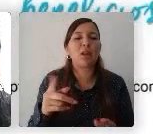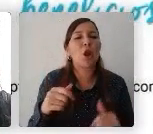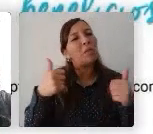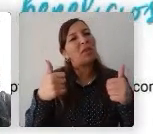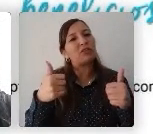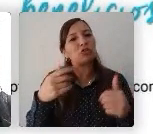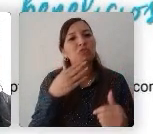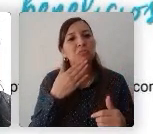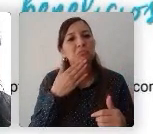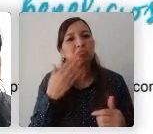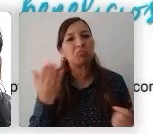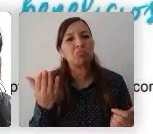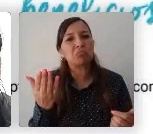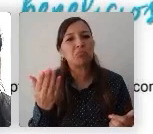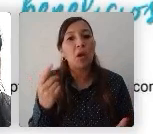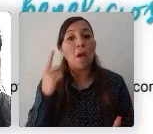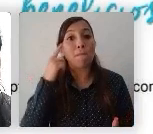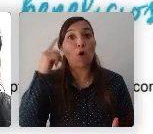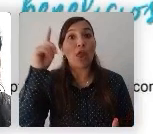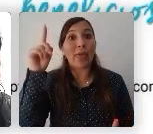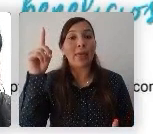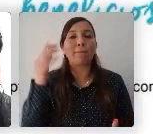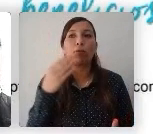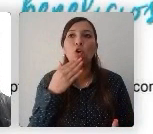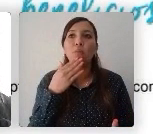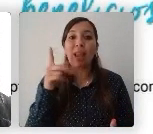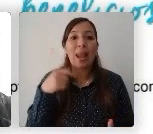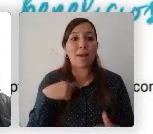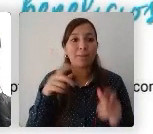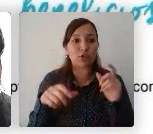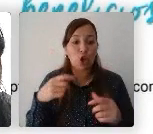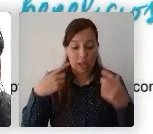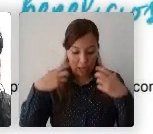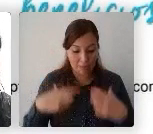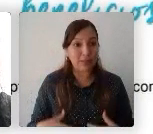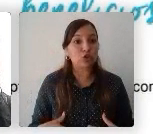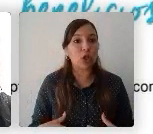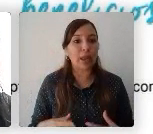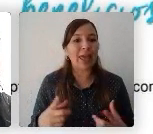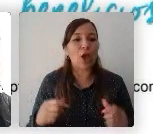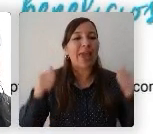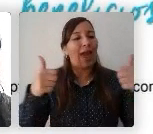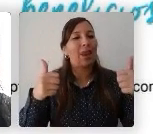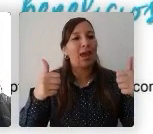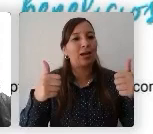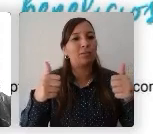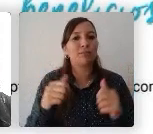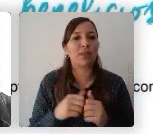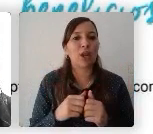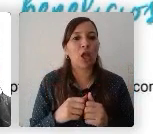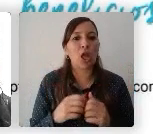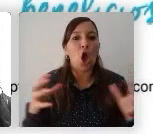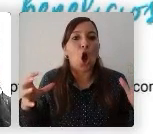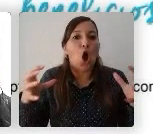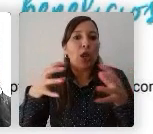Pues sí, hay muchos beneficios que ofrece el viaje, ¿no? Desde ya beneficios funcionales, que es desde ya la organización, si el lugar del